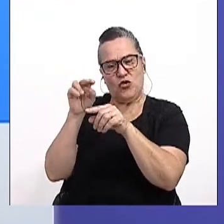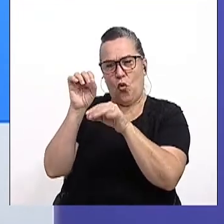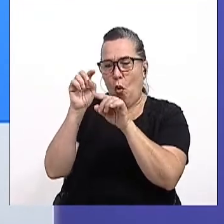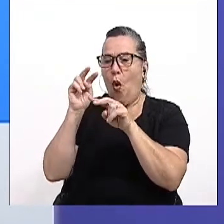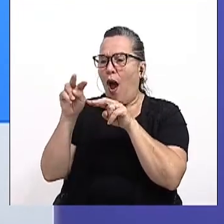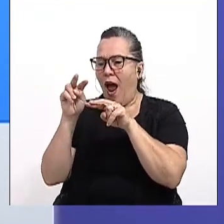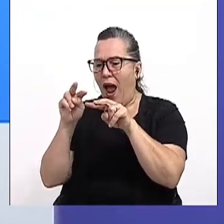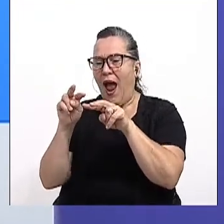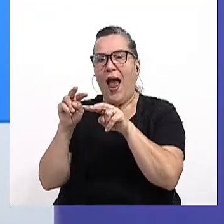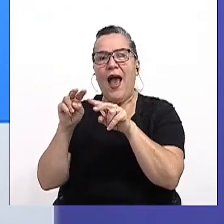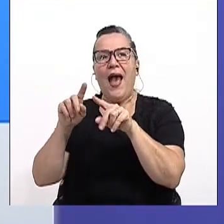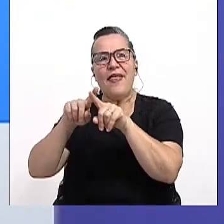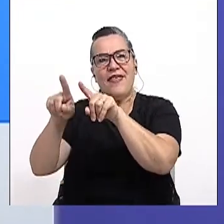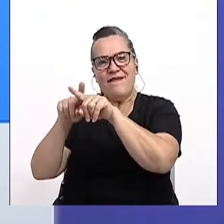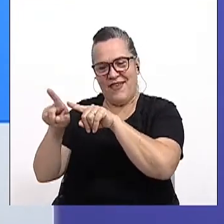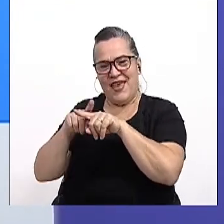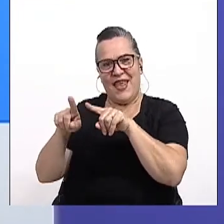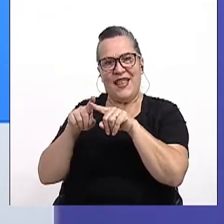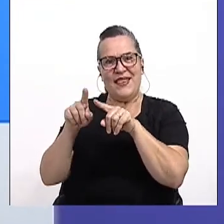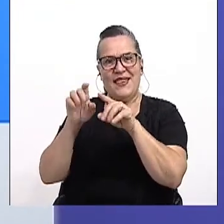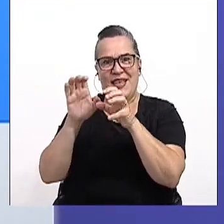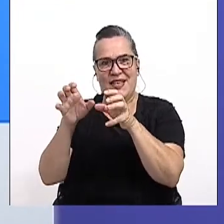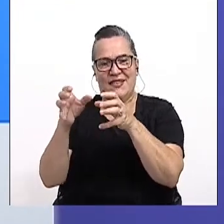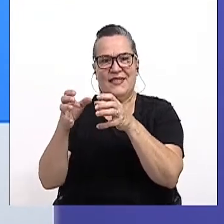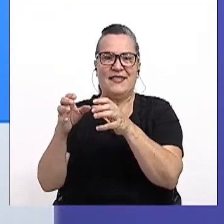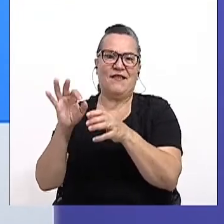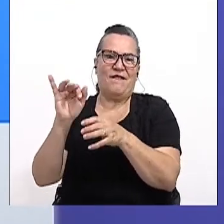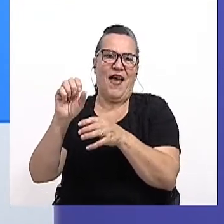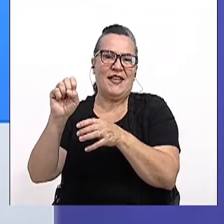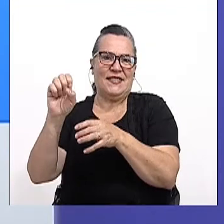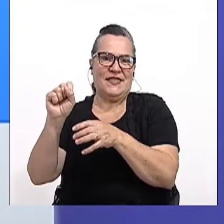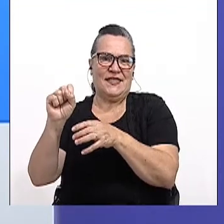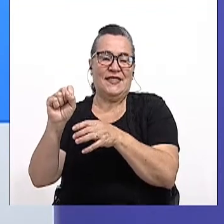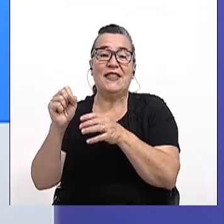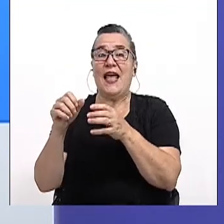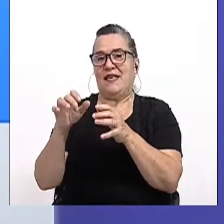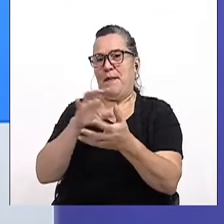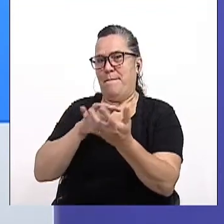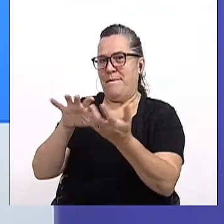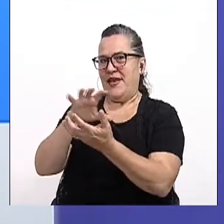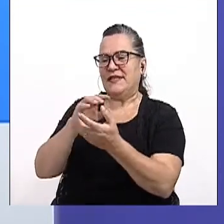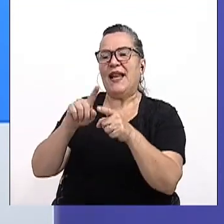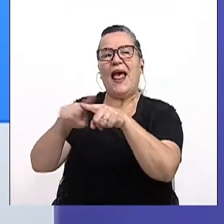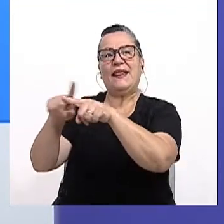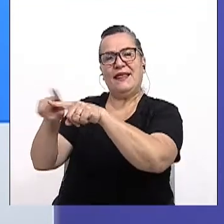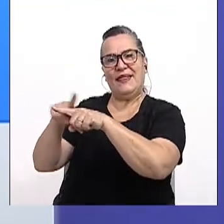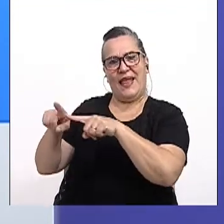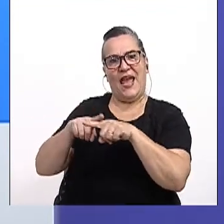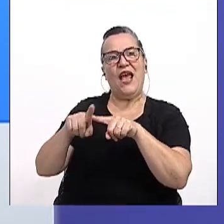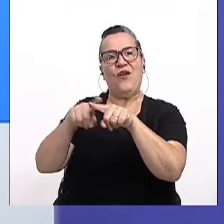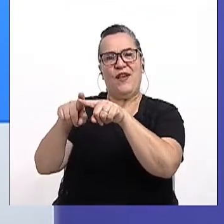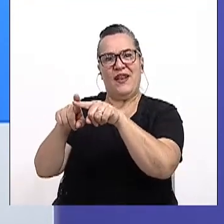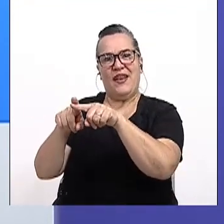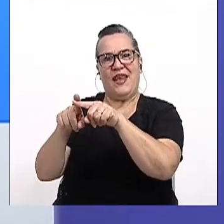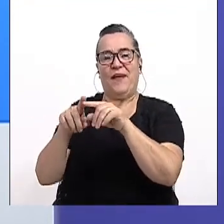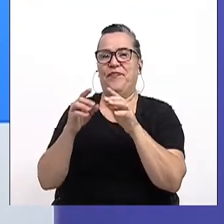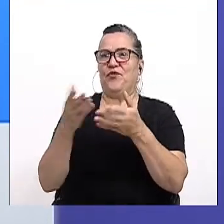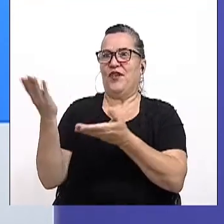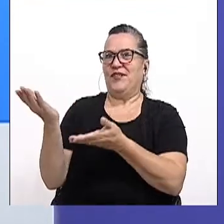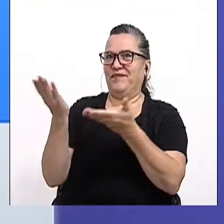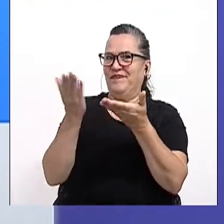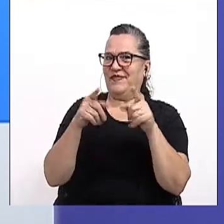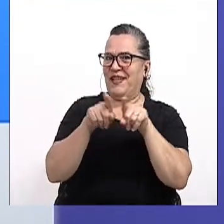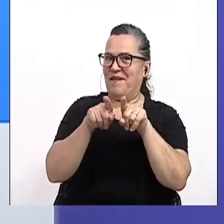ver sus fases y decir que es un ejemplo de mezcla heterogénea. Como dije antes, traje aquí